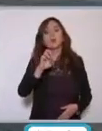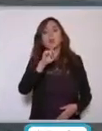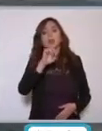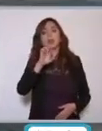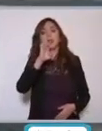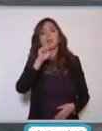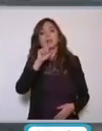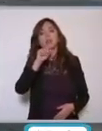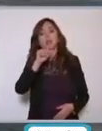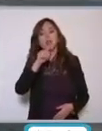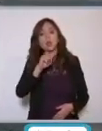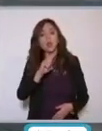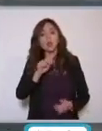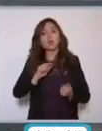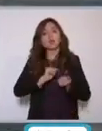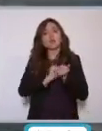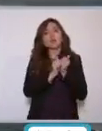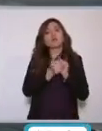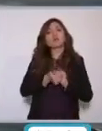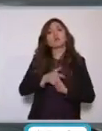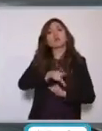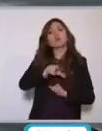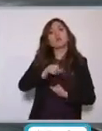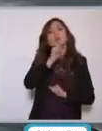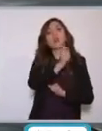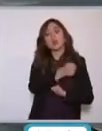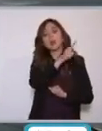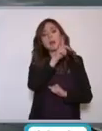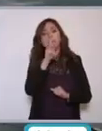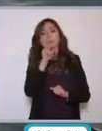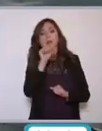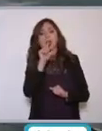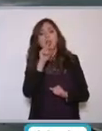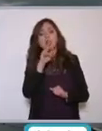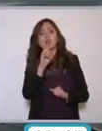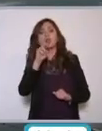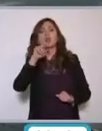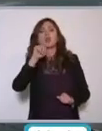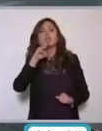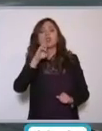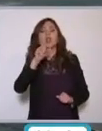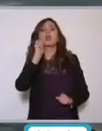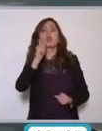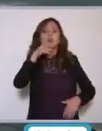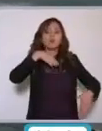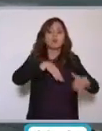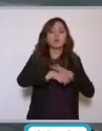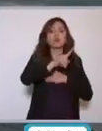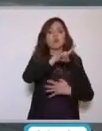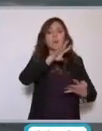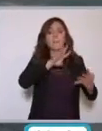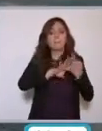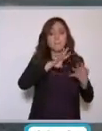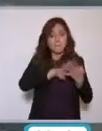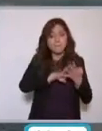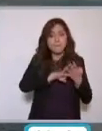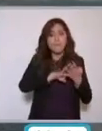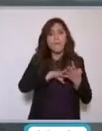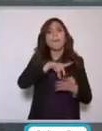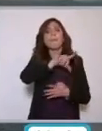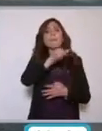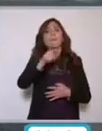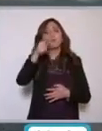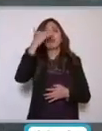se parapetra allí en el Palacio Nacional, ahí lo apresan y lo